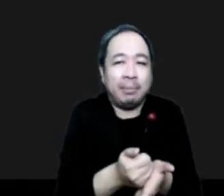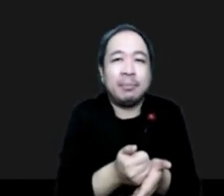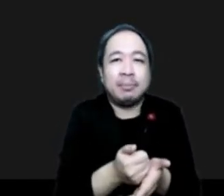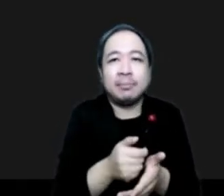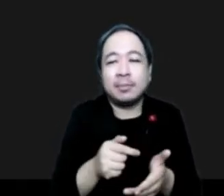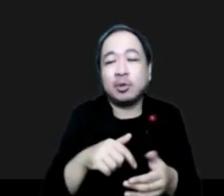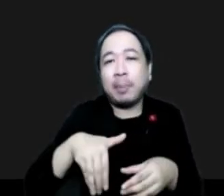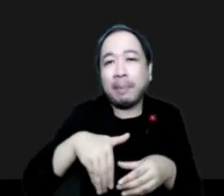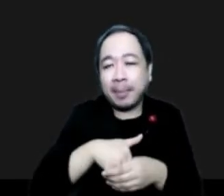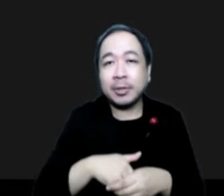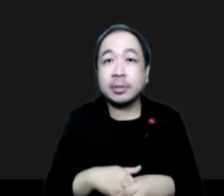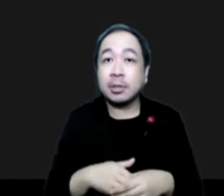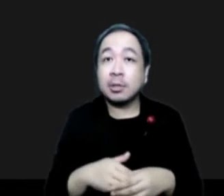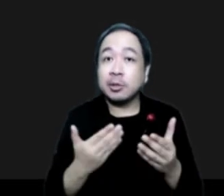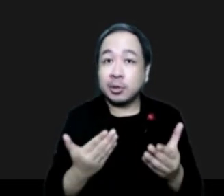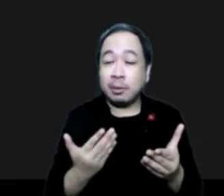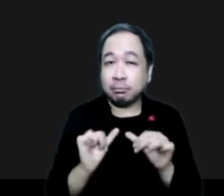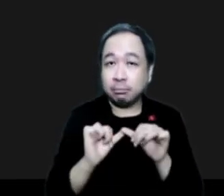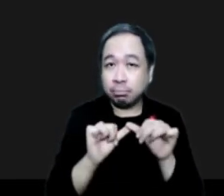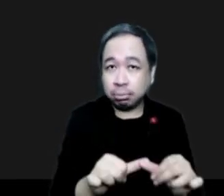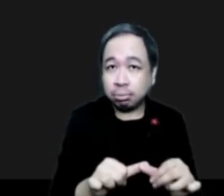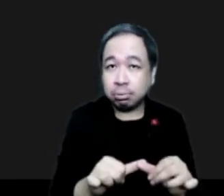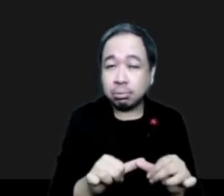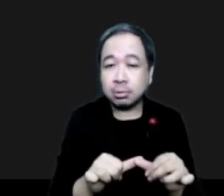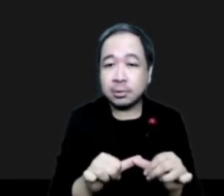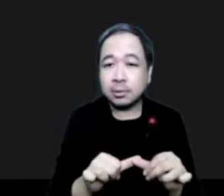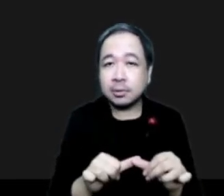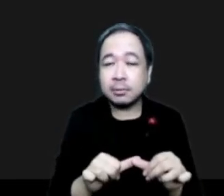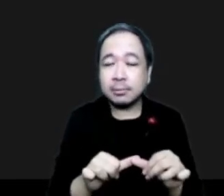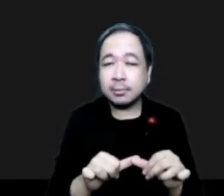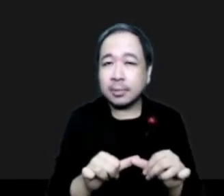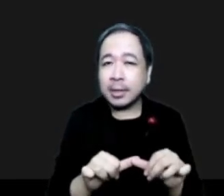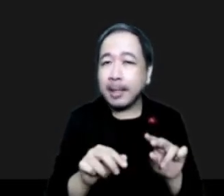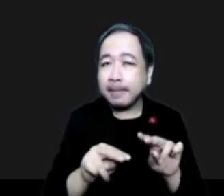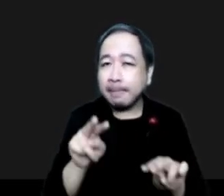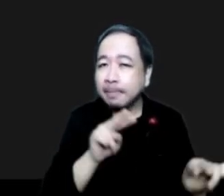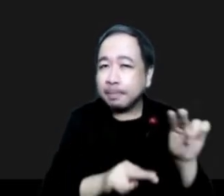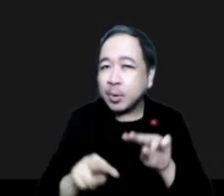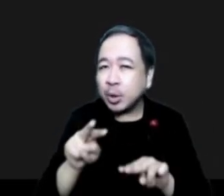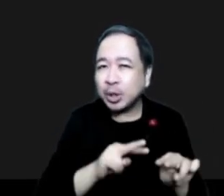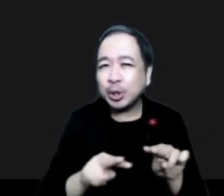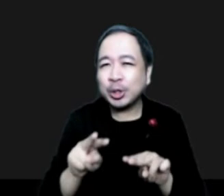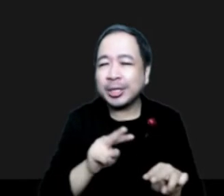continuar con el mantenimiento de este sistema de tal manera de que al